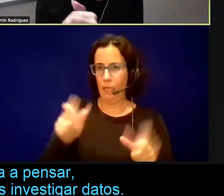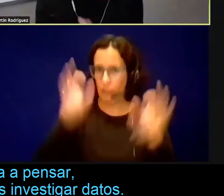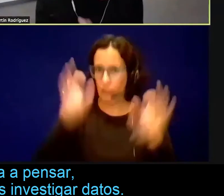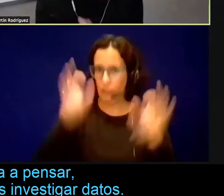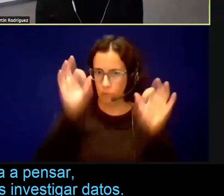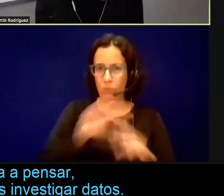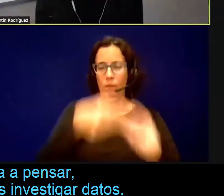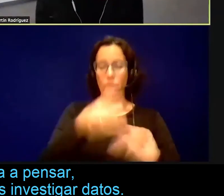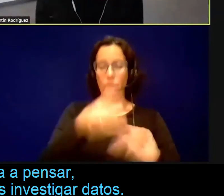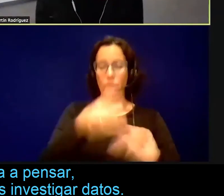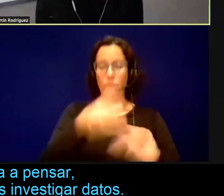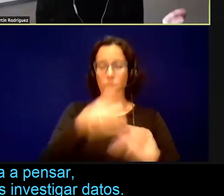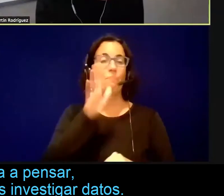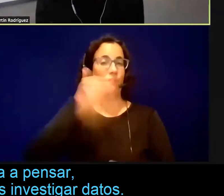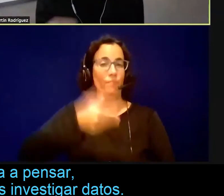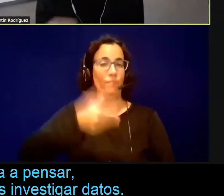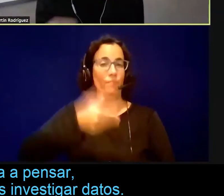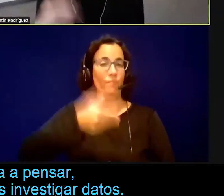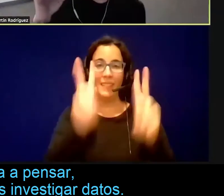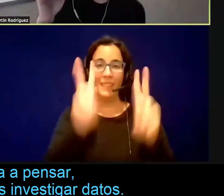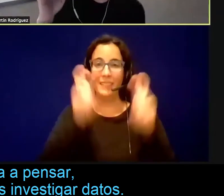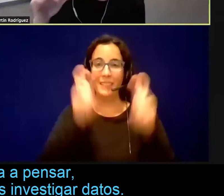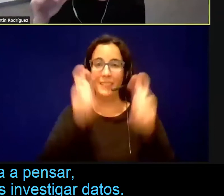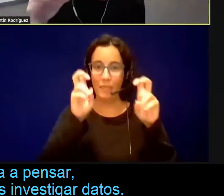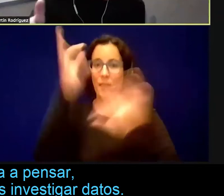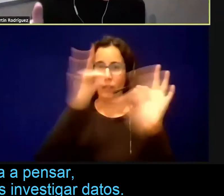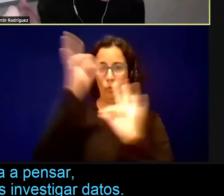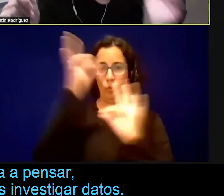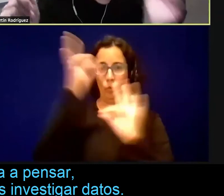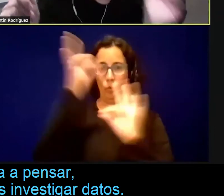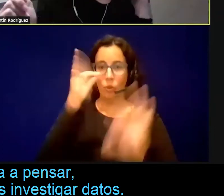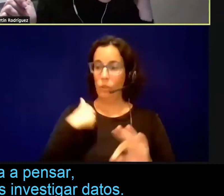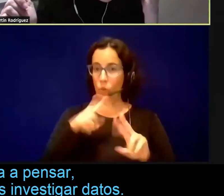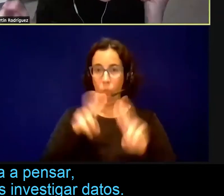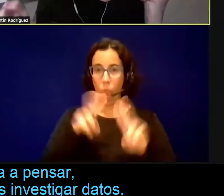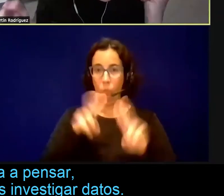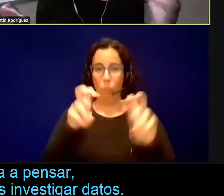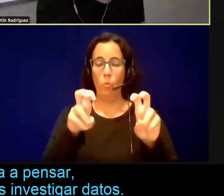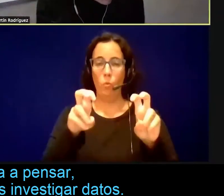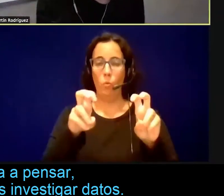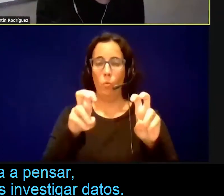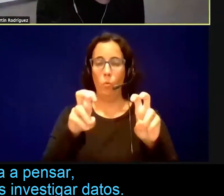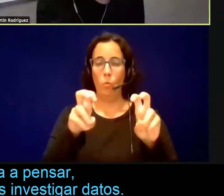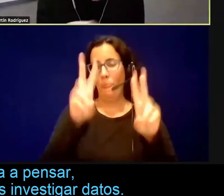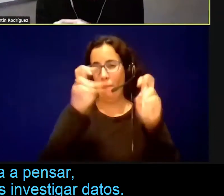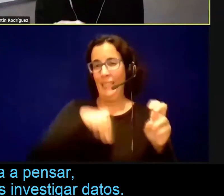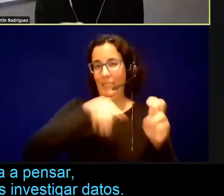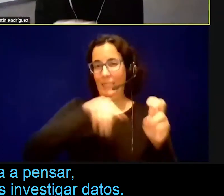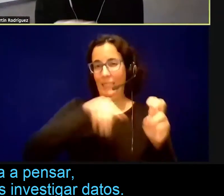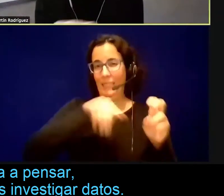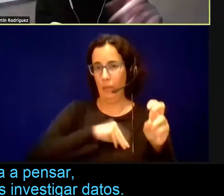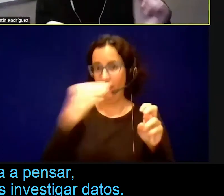tú, Víctor, el tema de los datos. Cuando yo empecé mi investigación sobre arquitectura y envejecimiento, es sobre España, lo que hice, lo primero que hice